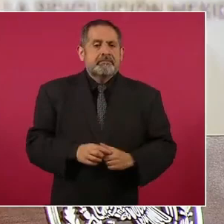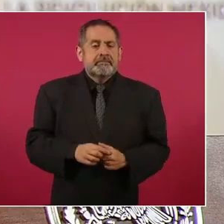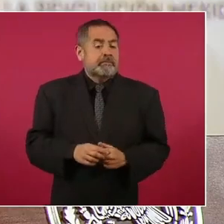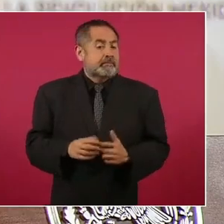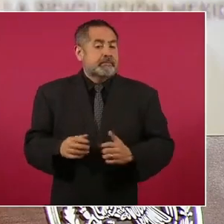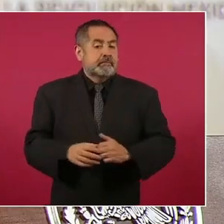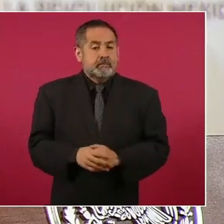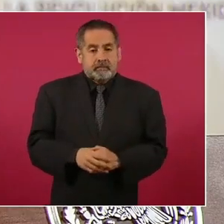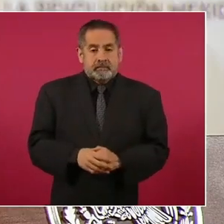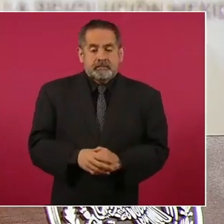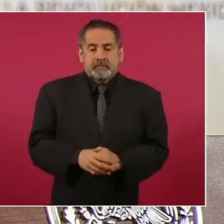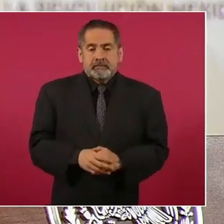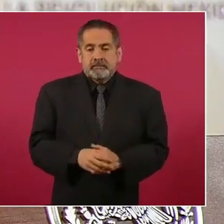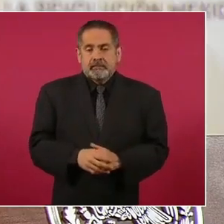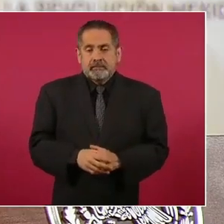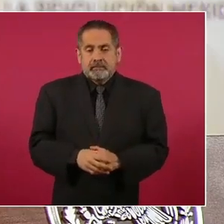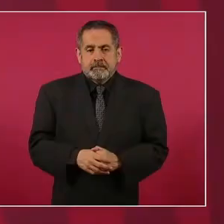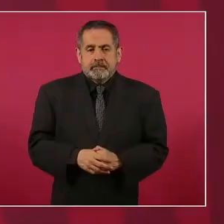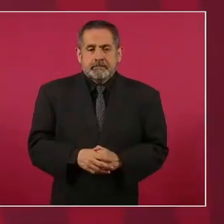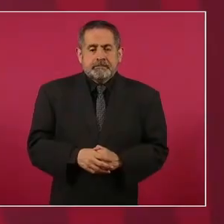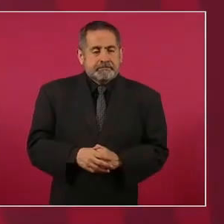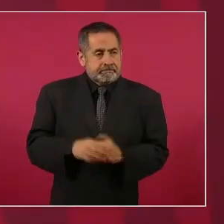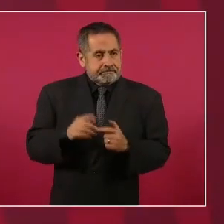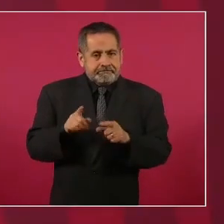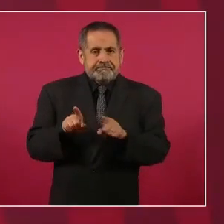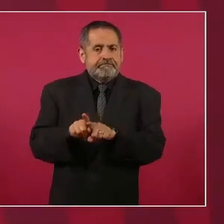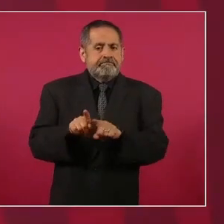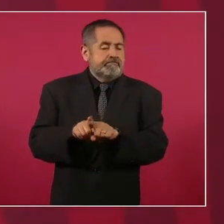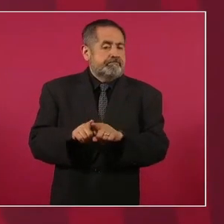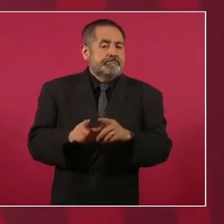Entonces, hizo lo mismo